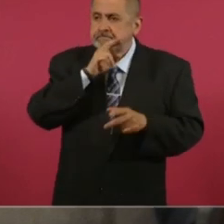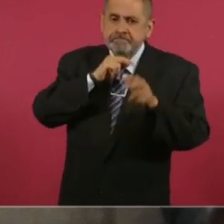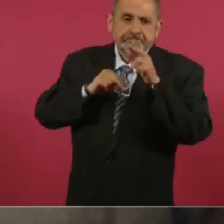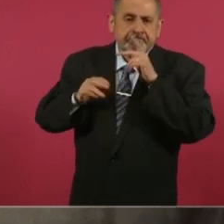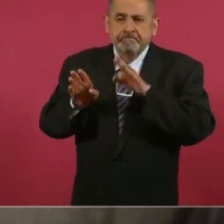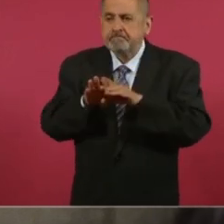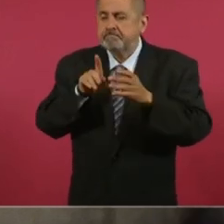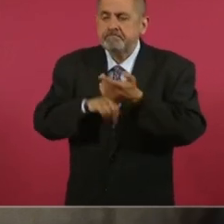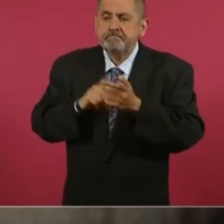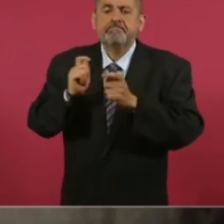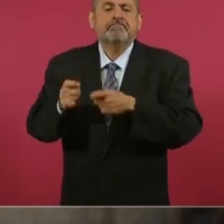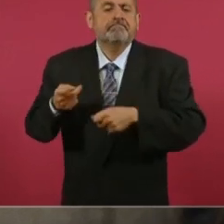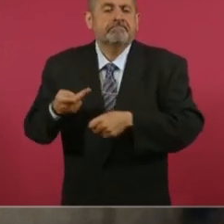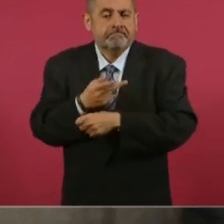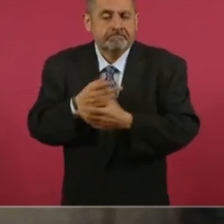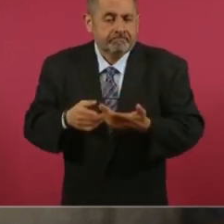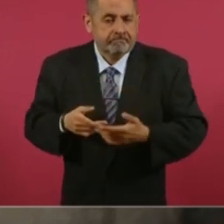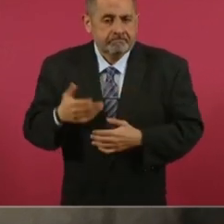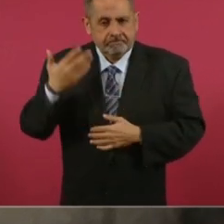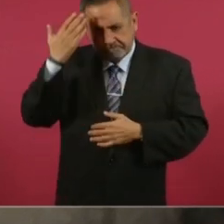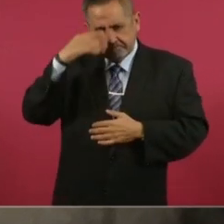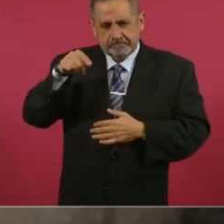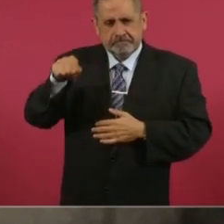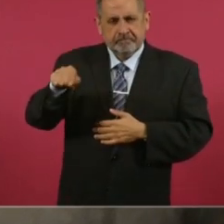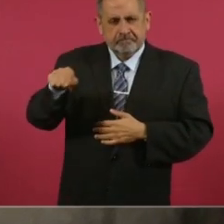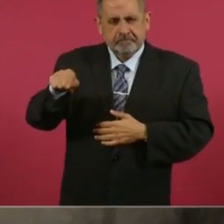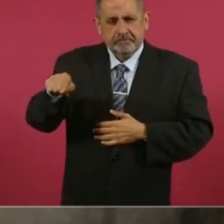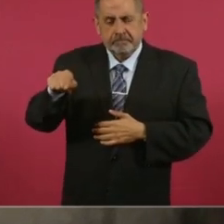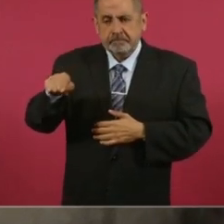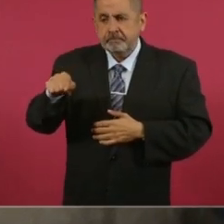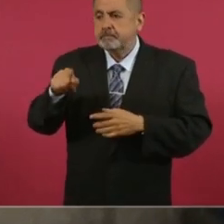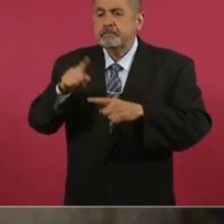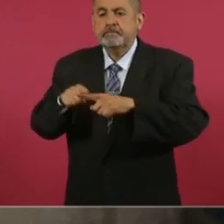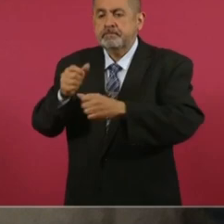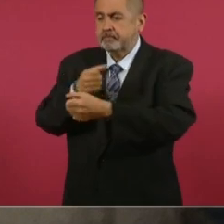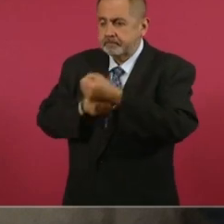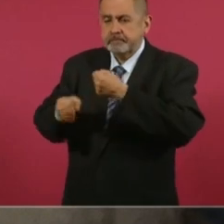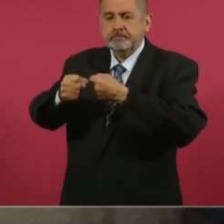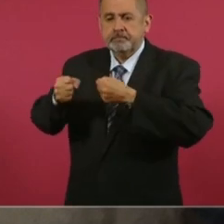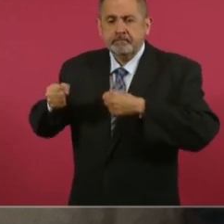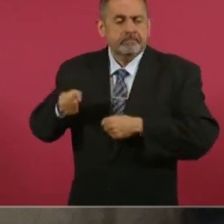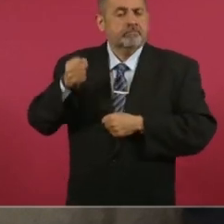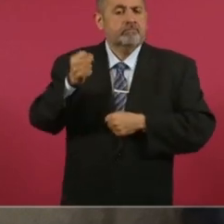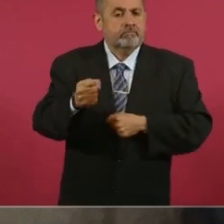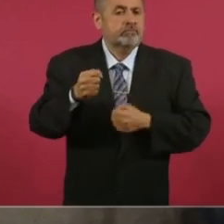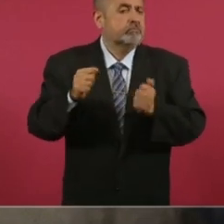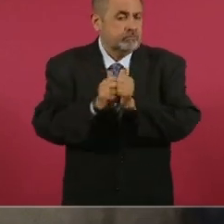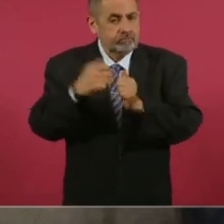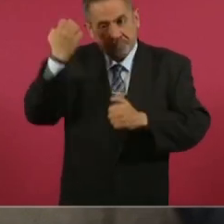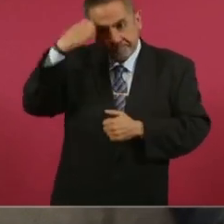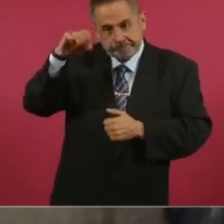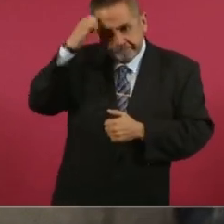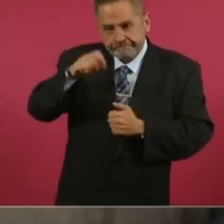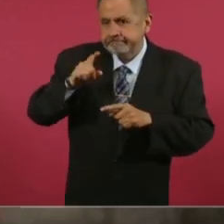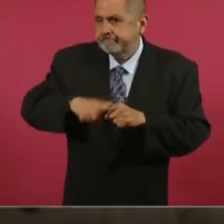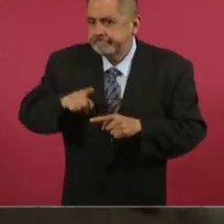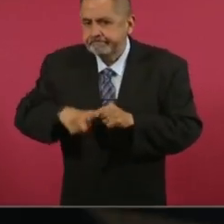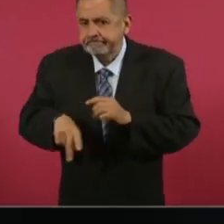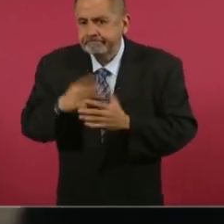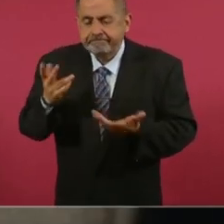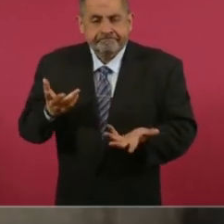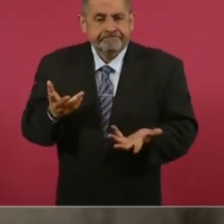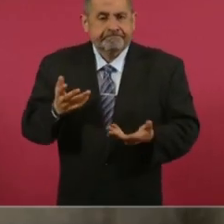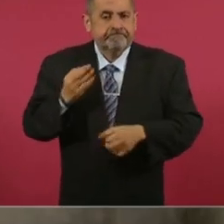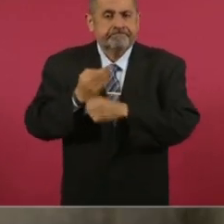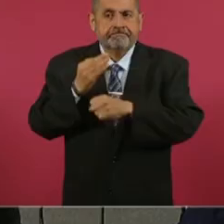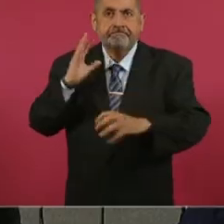trabajadores, sobre todo porque pues se tiene que tener experiencia para todo el arranque. Es importante porque llevábamos